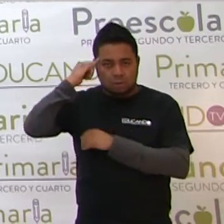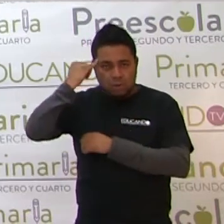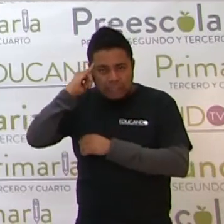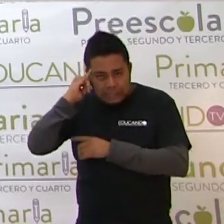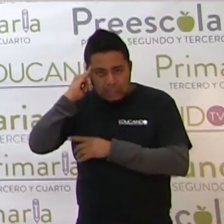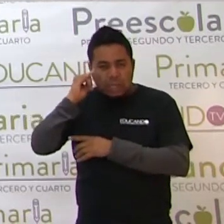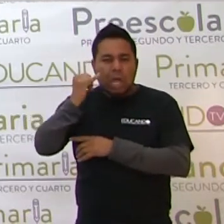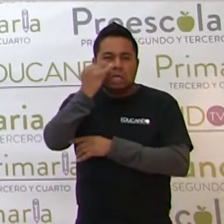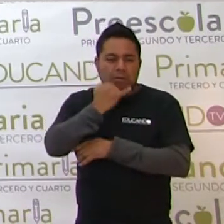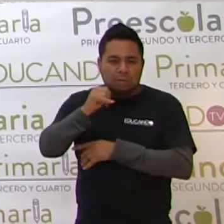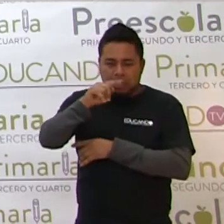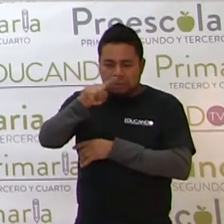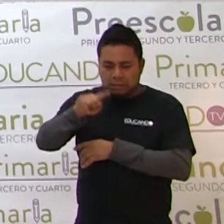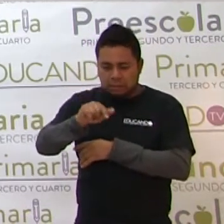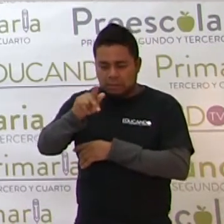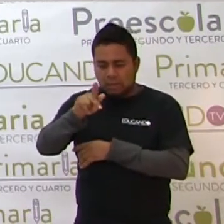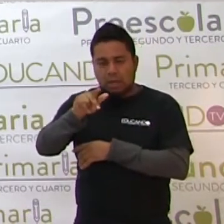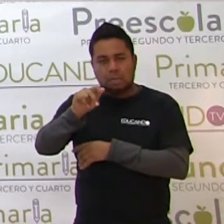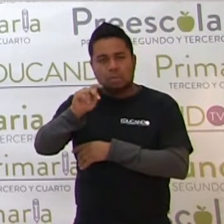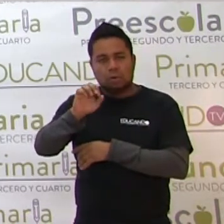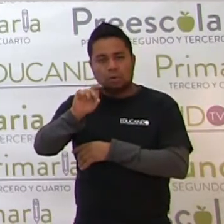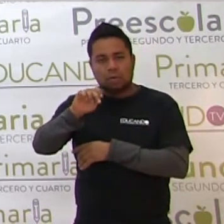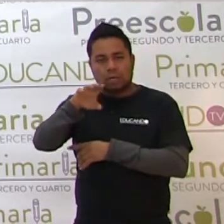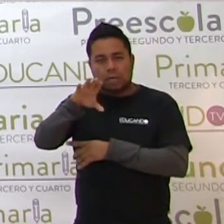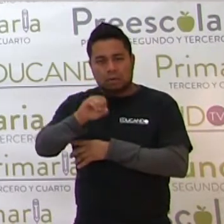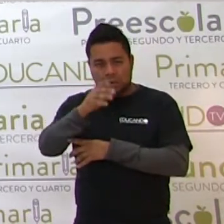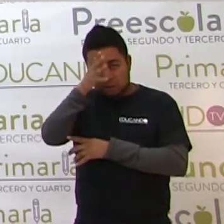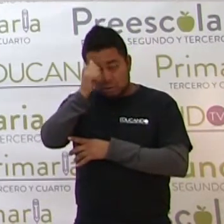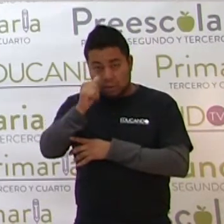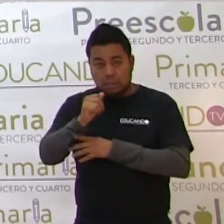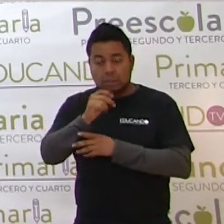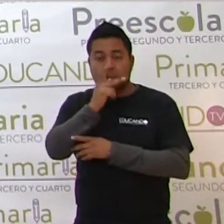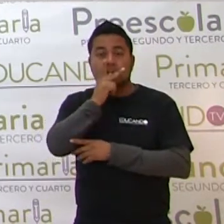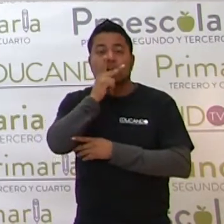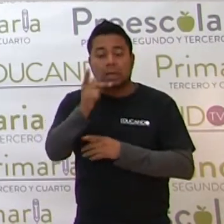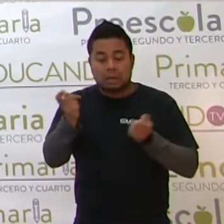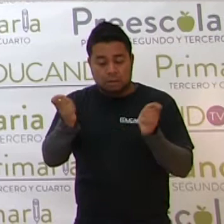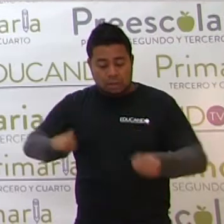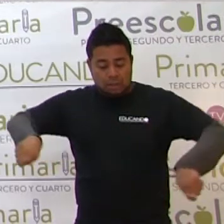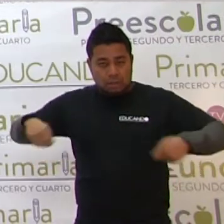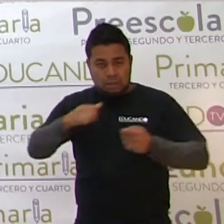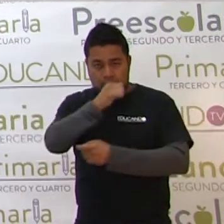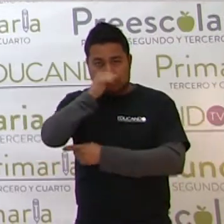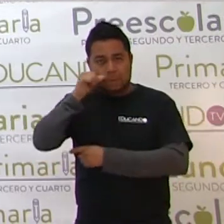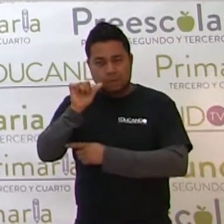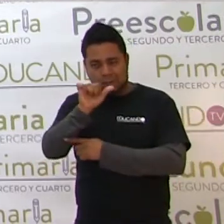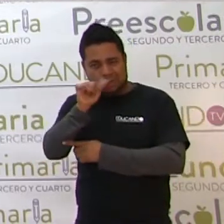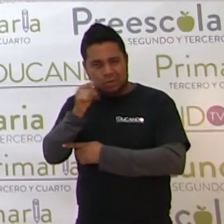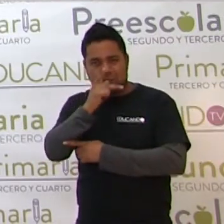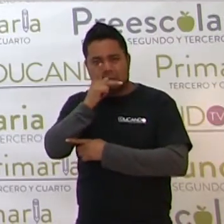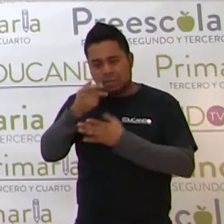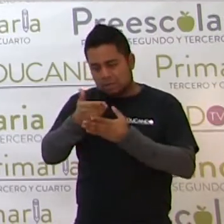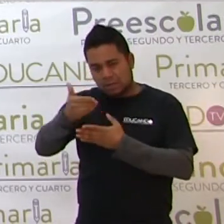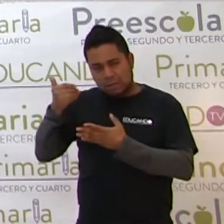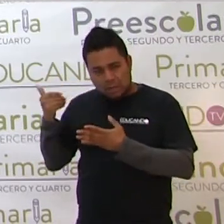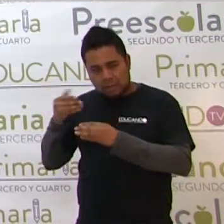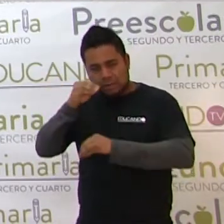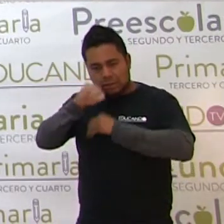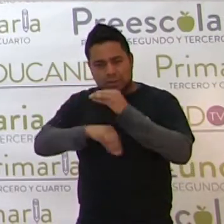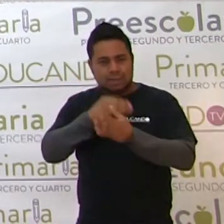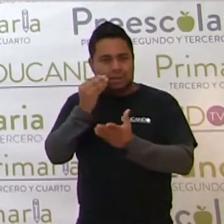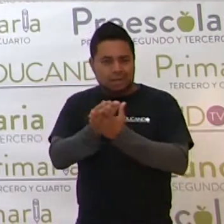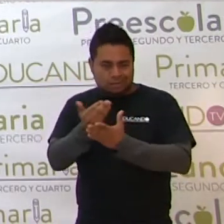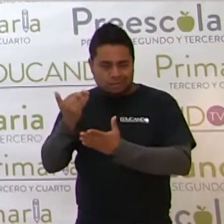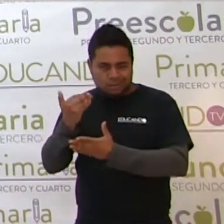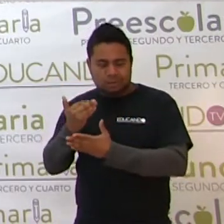caso. Acuérdate que utilizamos la palabra Guelaguetza y otros términos o vocablos que estuvimos utilizando en la sesión